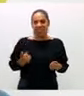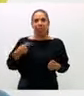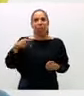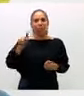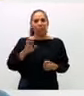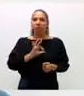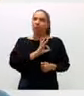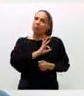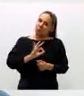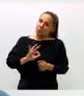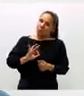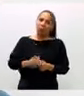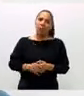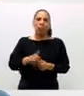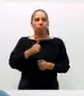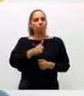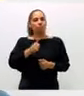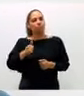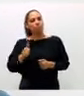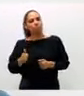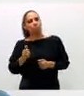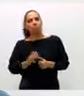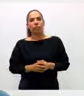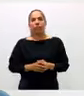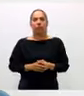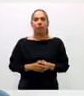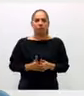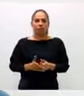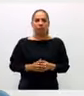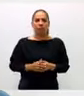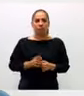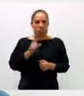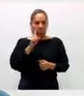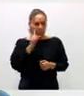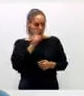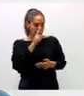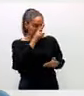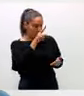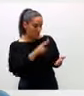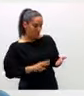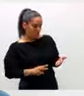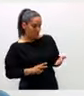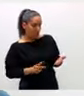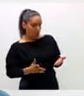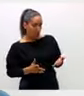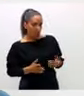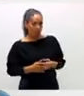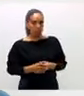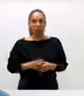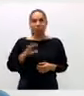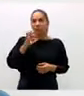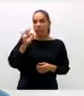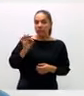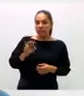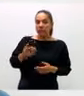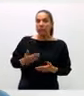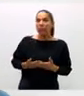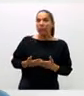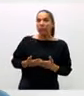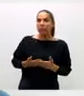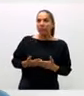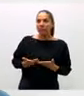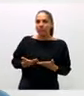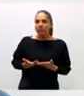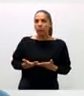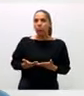las partes. ¿Qué es lo que ocurre con frecuencia? Que nos podemos estancar en la primera fase, quizá en la de preparación,